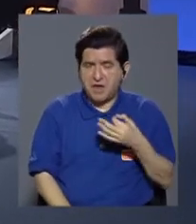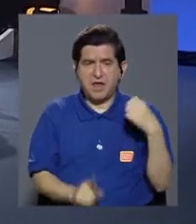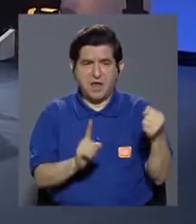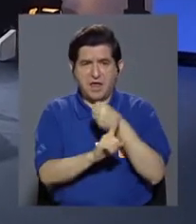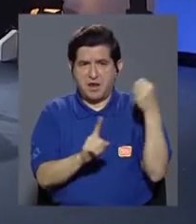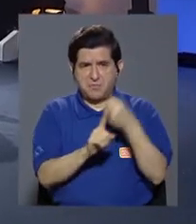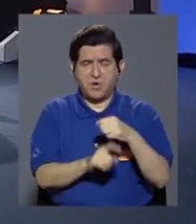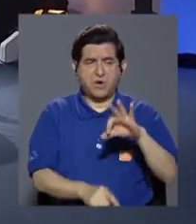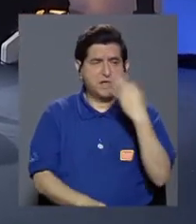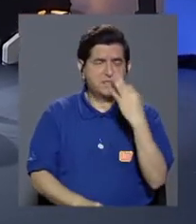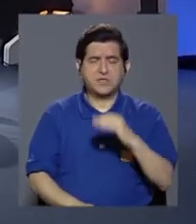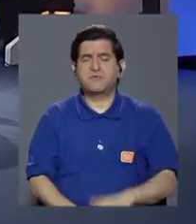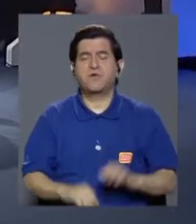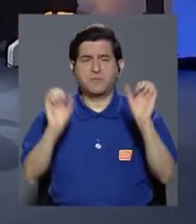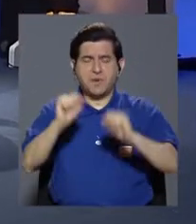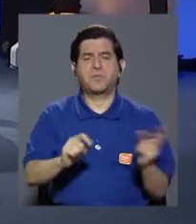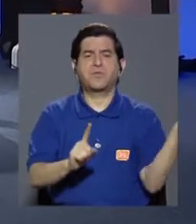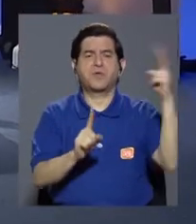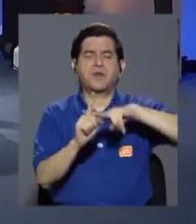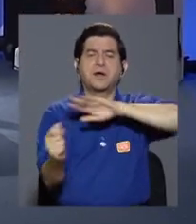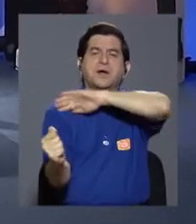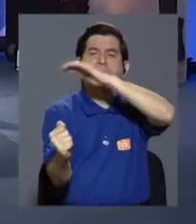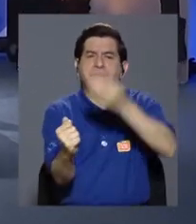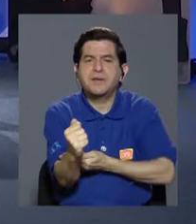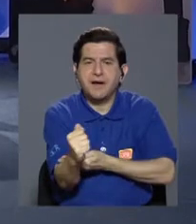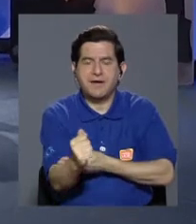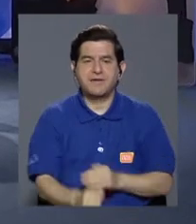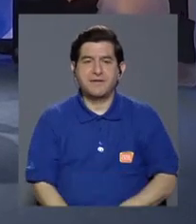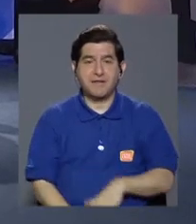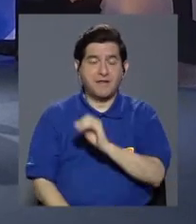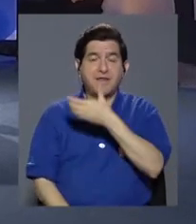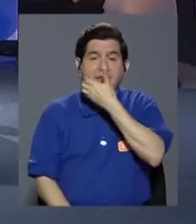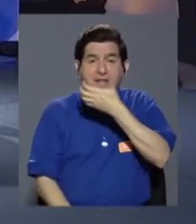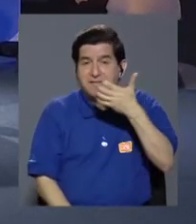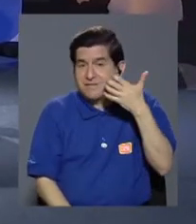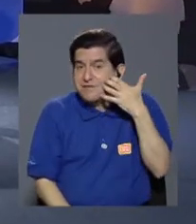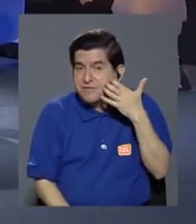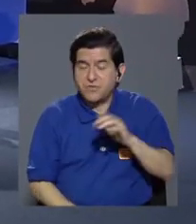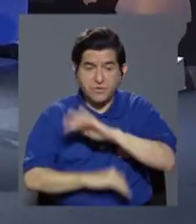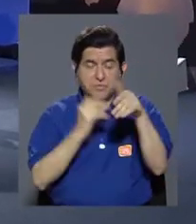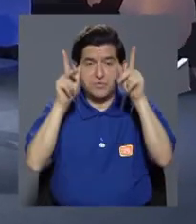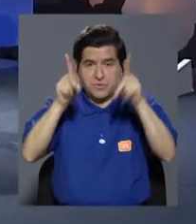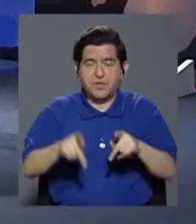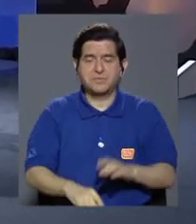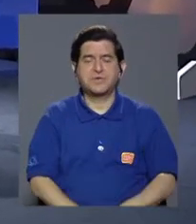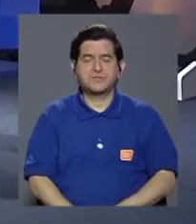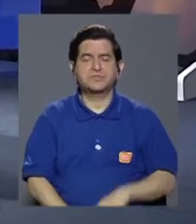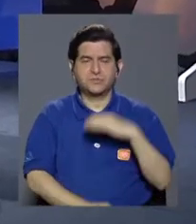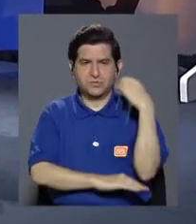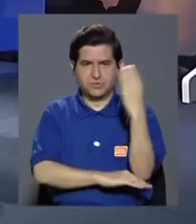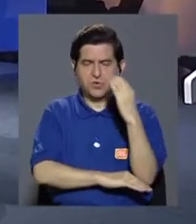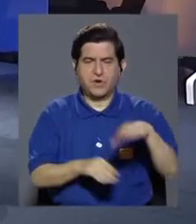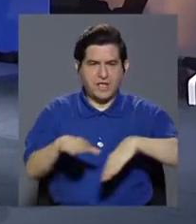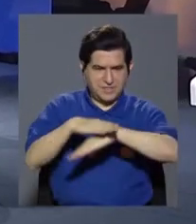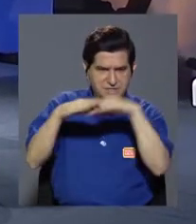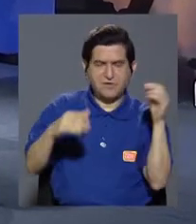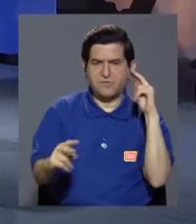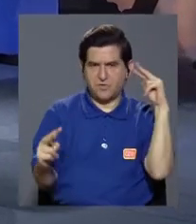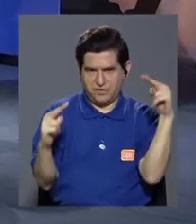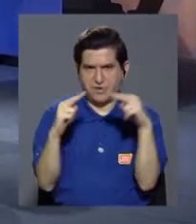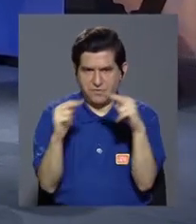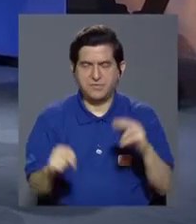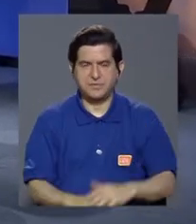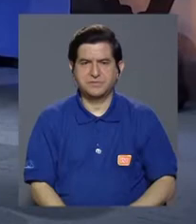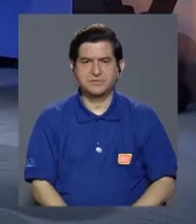su principal recurso mediador para el ejercicio del poder y por eso el terrorismo que básicamente es lo que todo el mundo en colombia y fuera de colombia ha